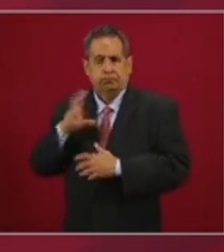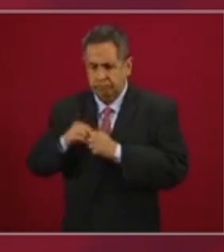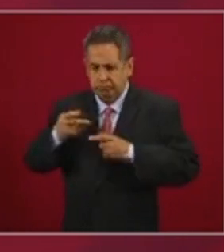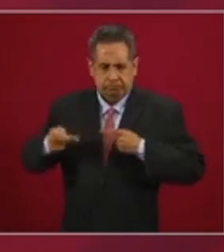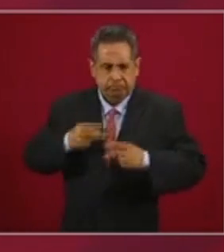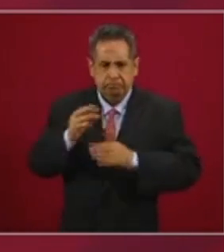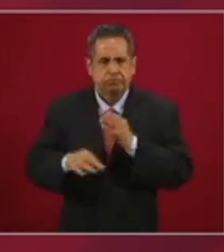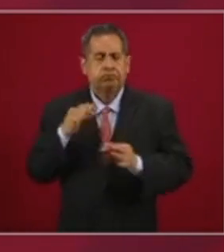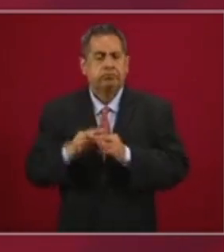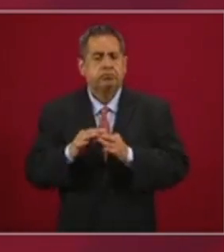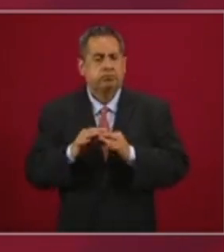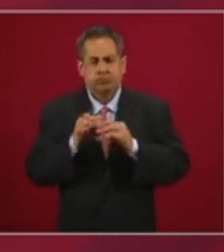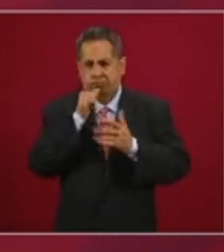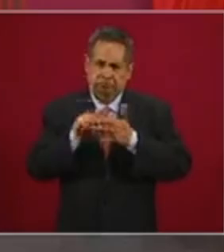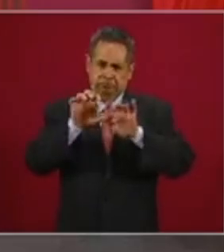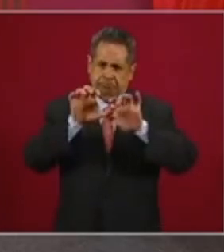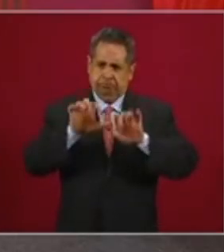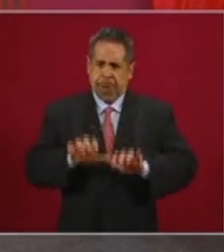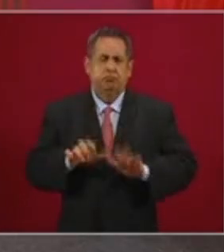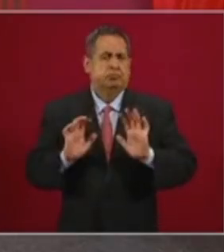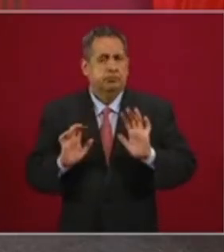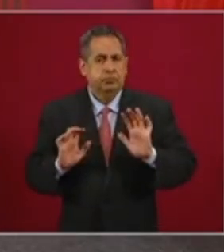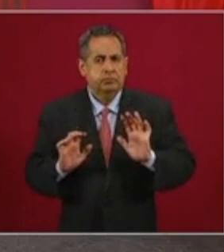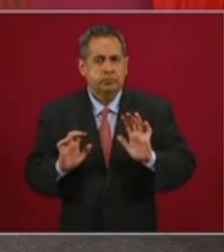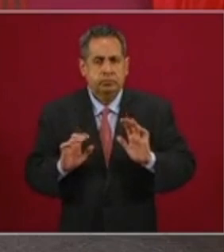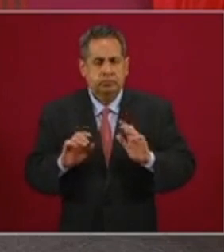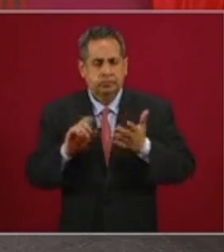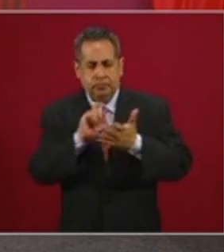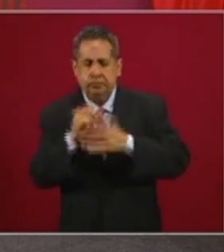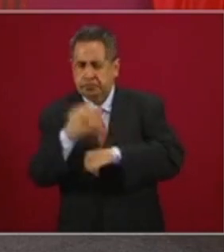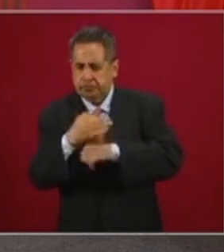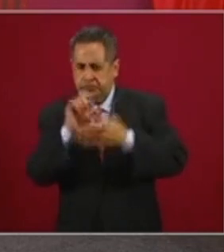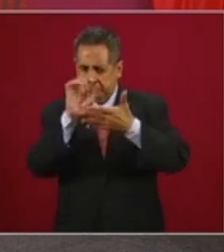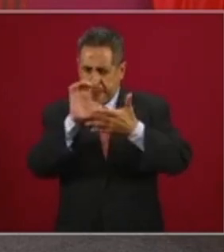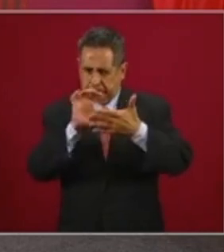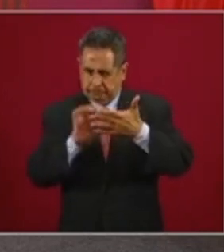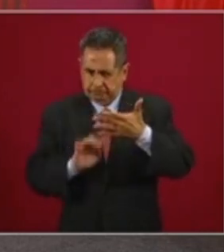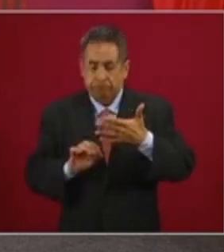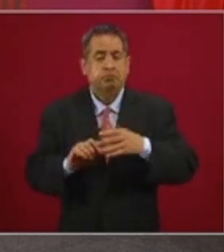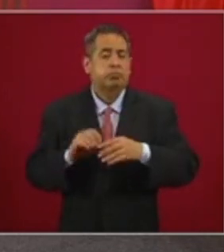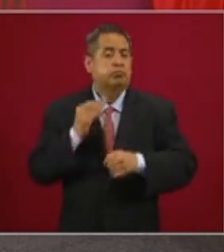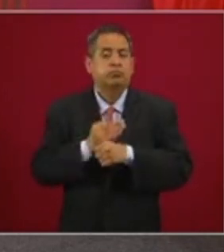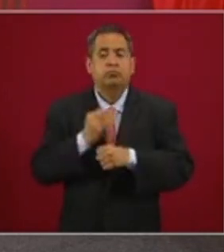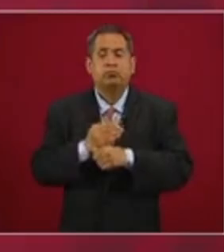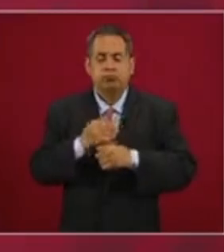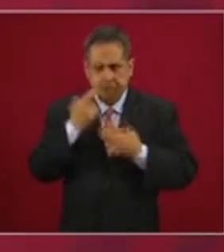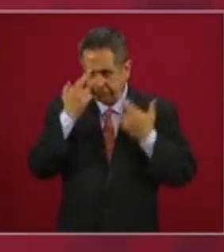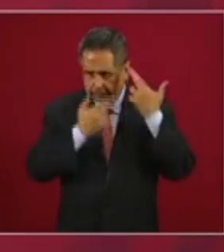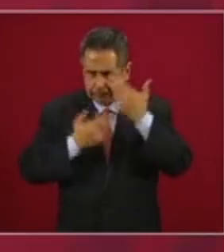preparado un escrito. Bueno, el borrador de un escrito que hoy voy a